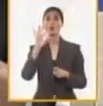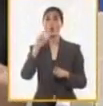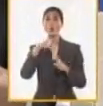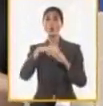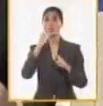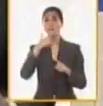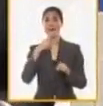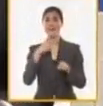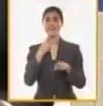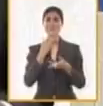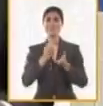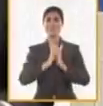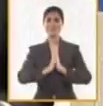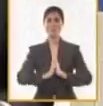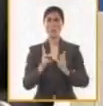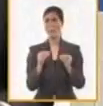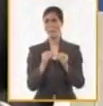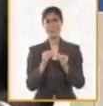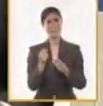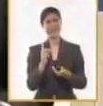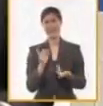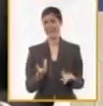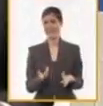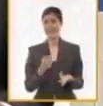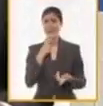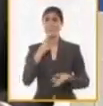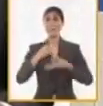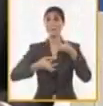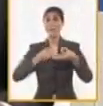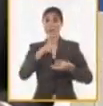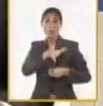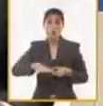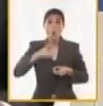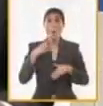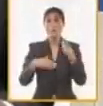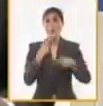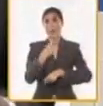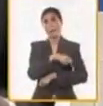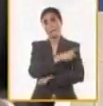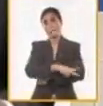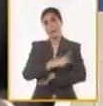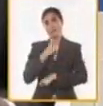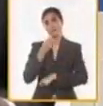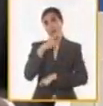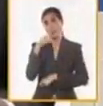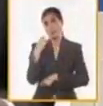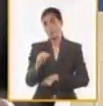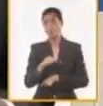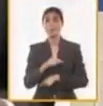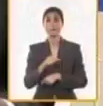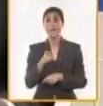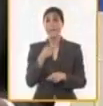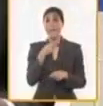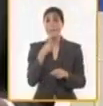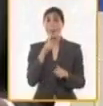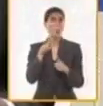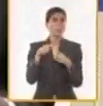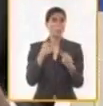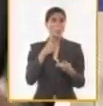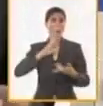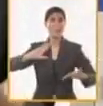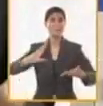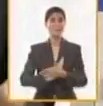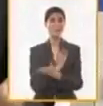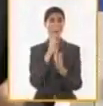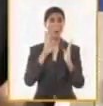debatir cómo eliminar las causas profundas del conflicto. Una de ellas es la intención de destruir la Iglesia Ortodoxa Ucraniana